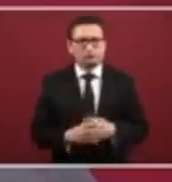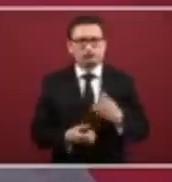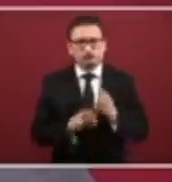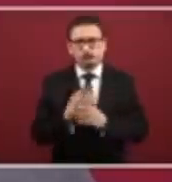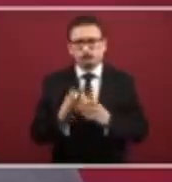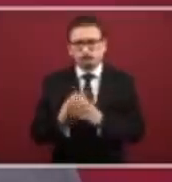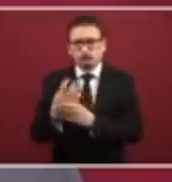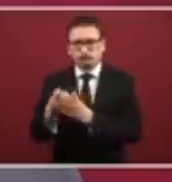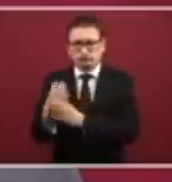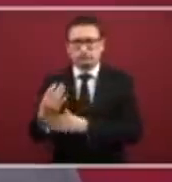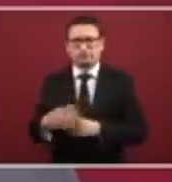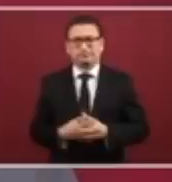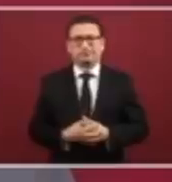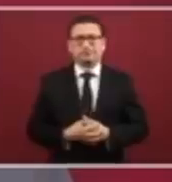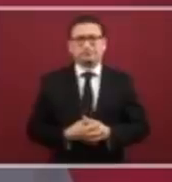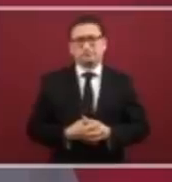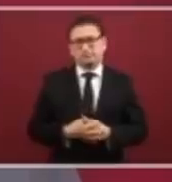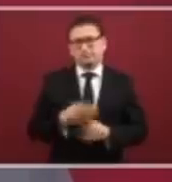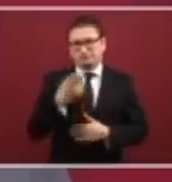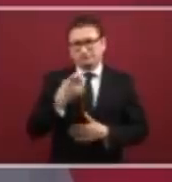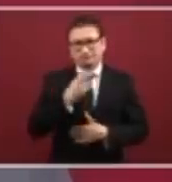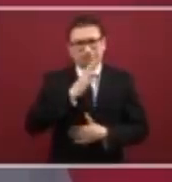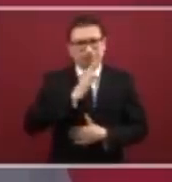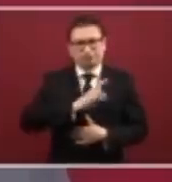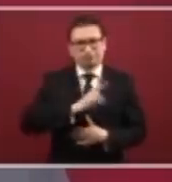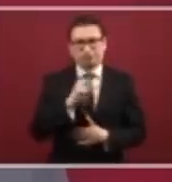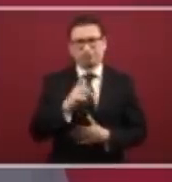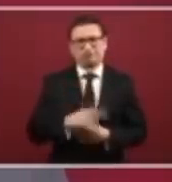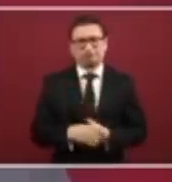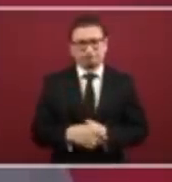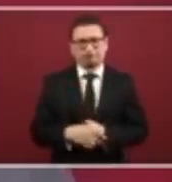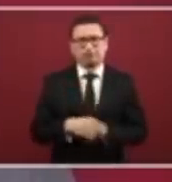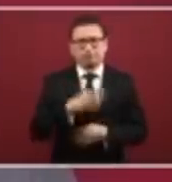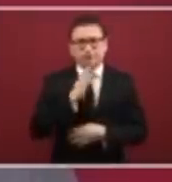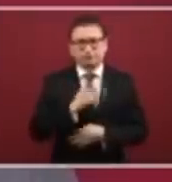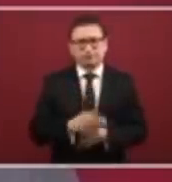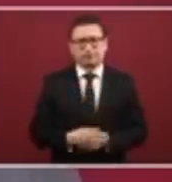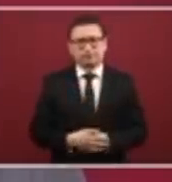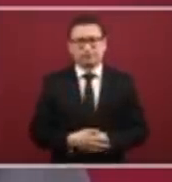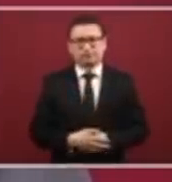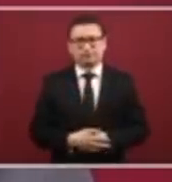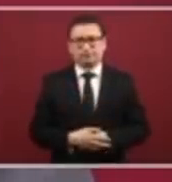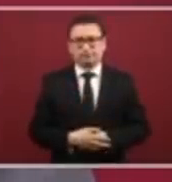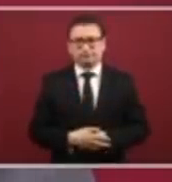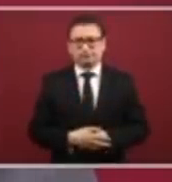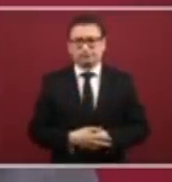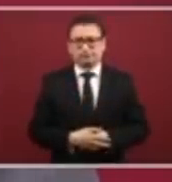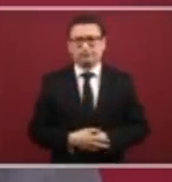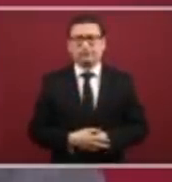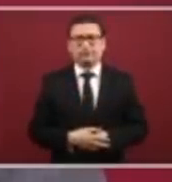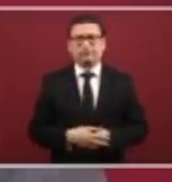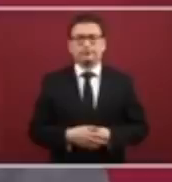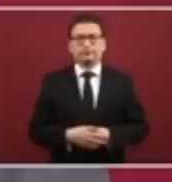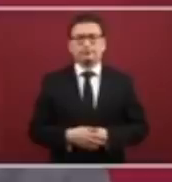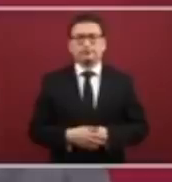la mejor opción, la mejor alternativa. Lo